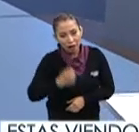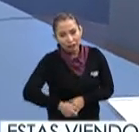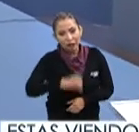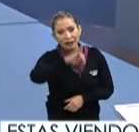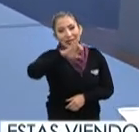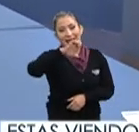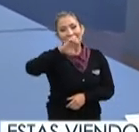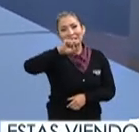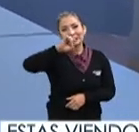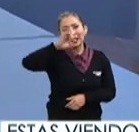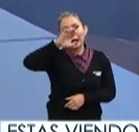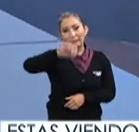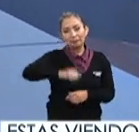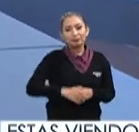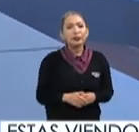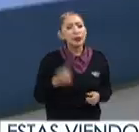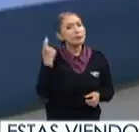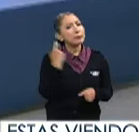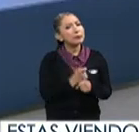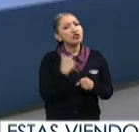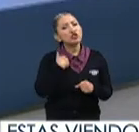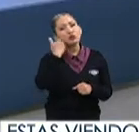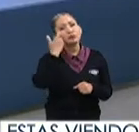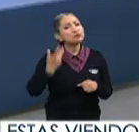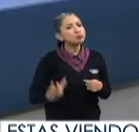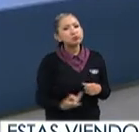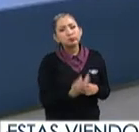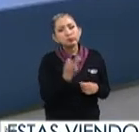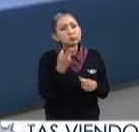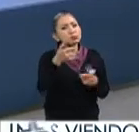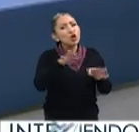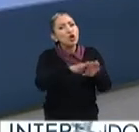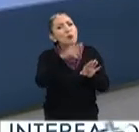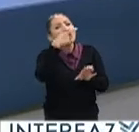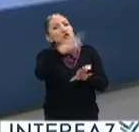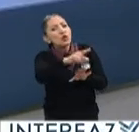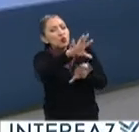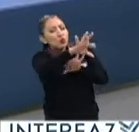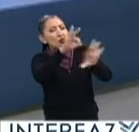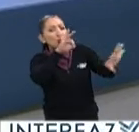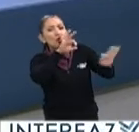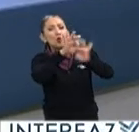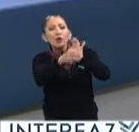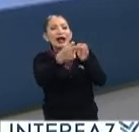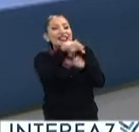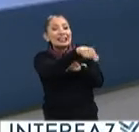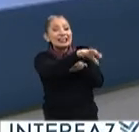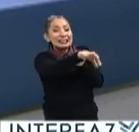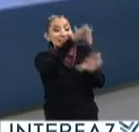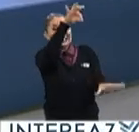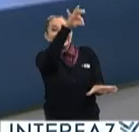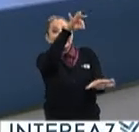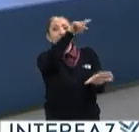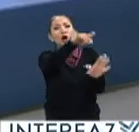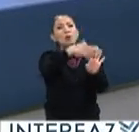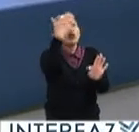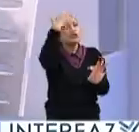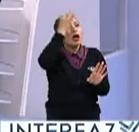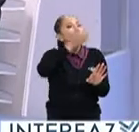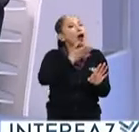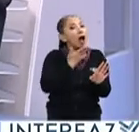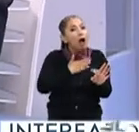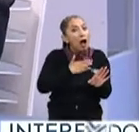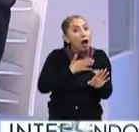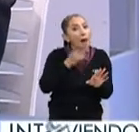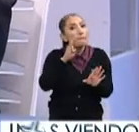Jessica. En primer lugar, me gustaría preguntarte cómo fue esta selección, cómo te enteraste de